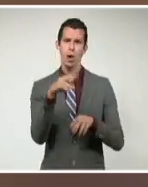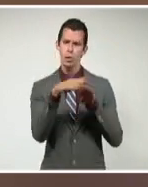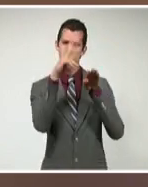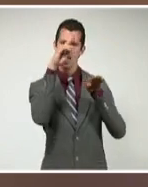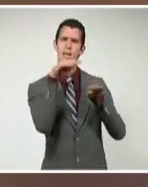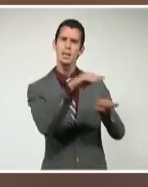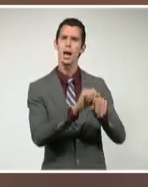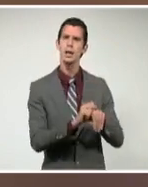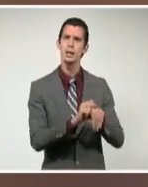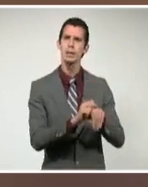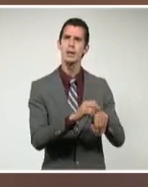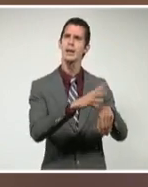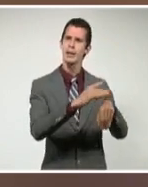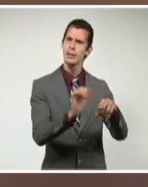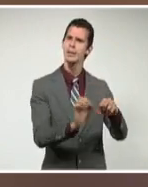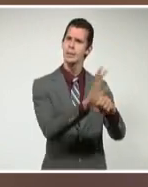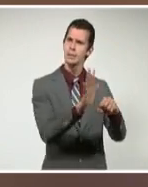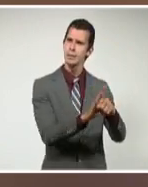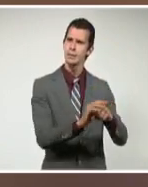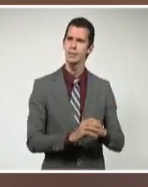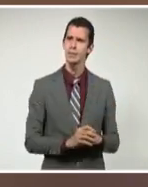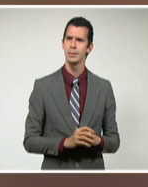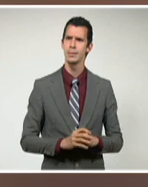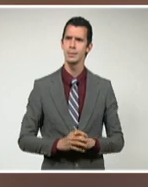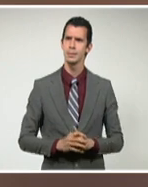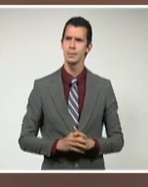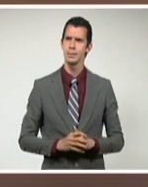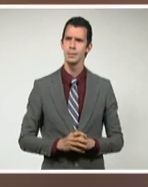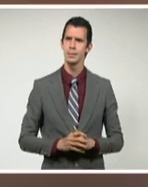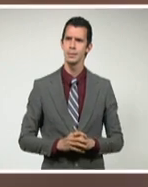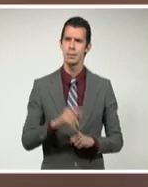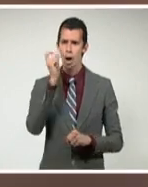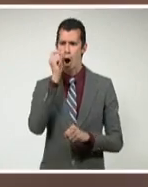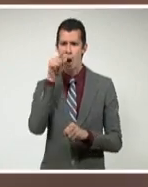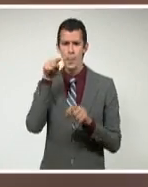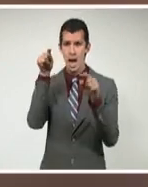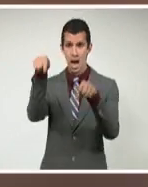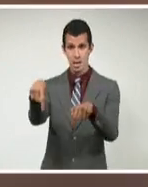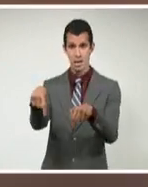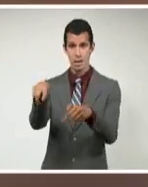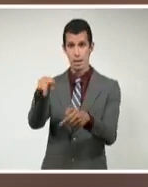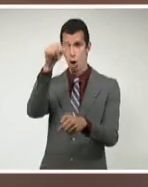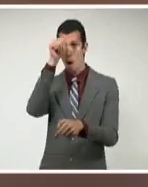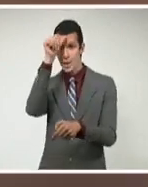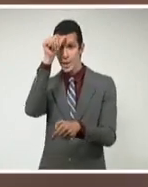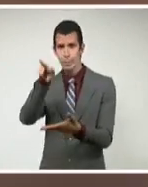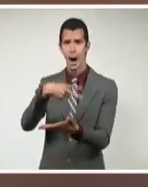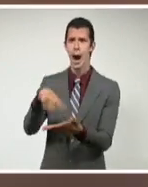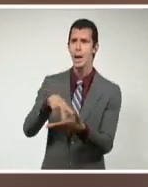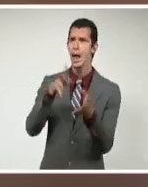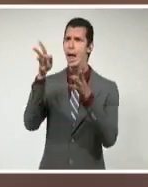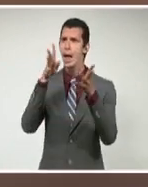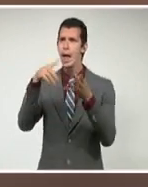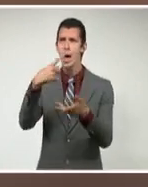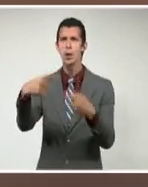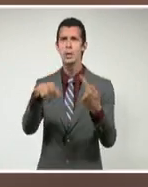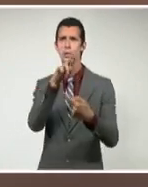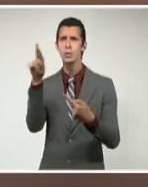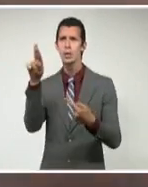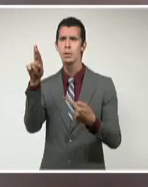las 2 nietas, a la COVID-19. Ese domingo de holgorio, recordemos que en La Habana Vieja